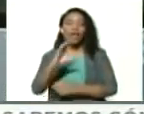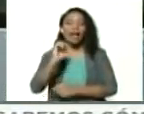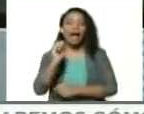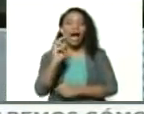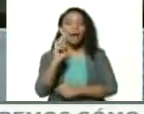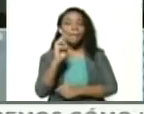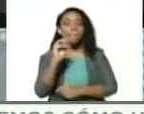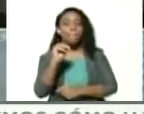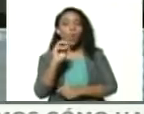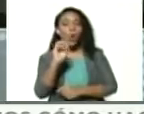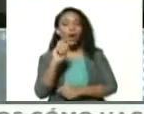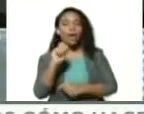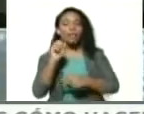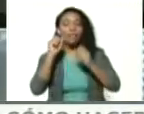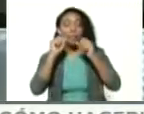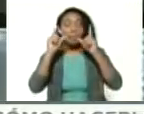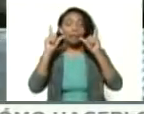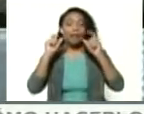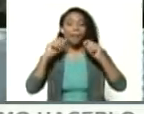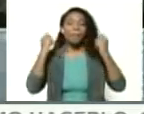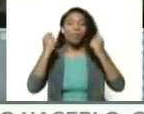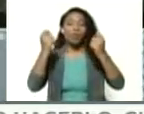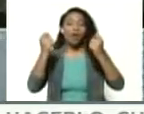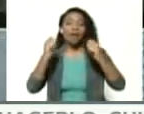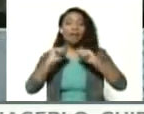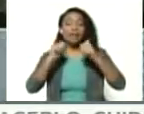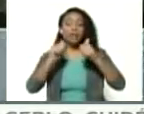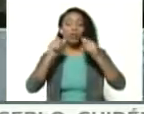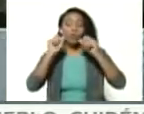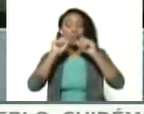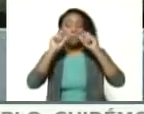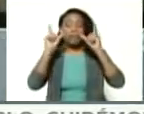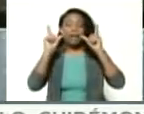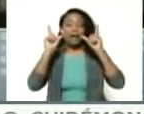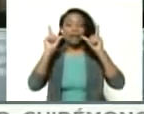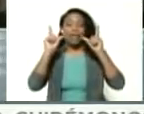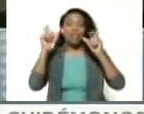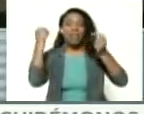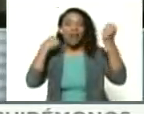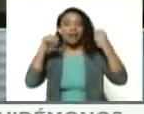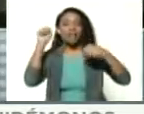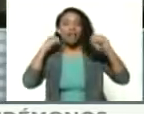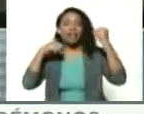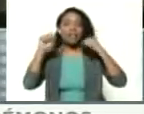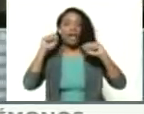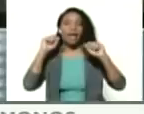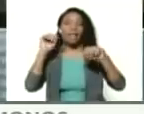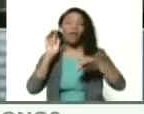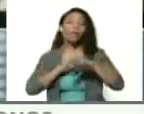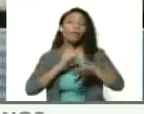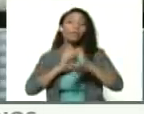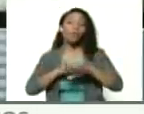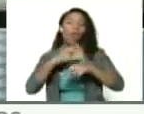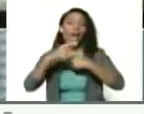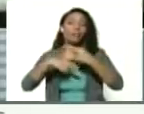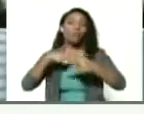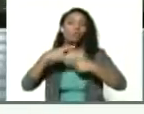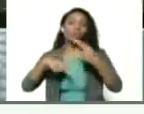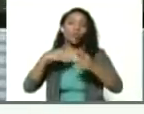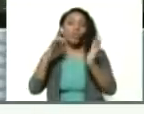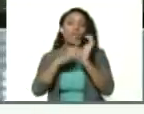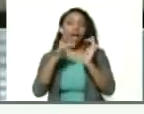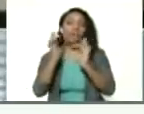el despertar popular. Inicio del despertar de la rebeldía y de lo que sería la revolución de